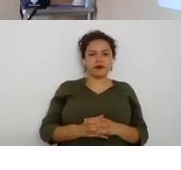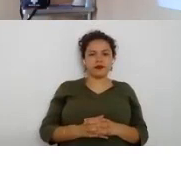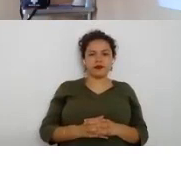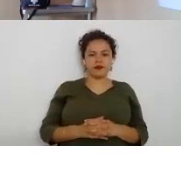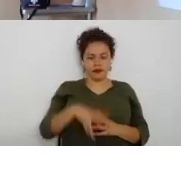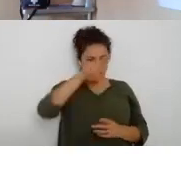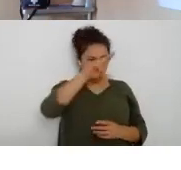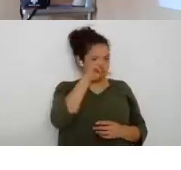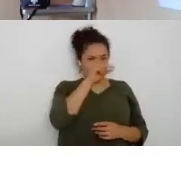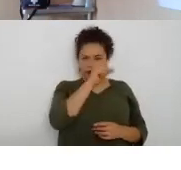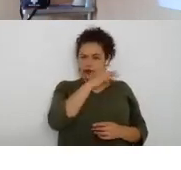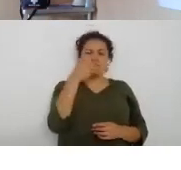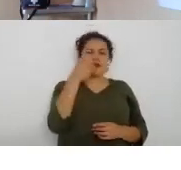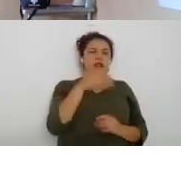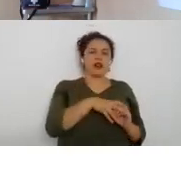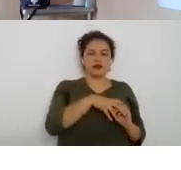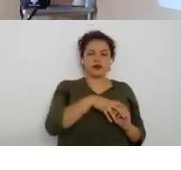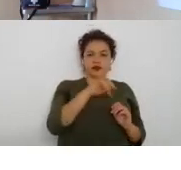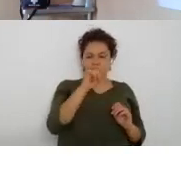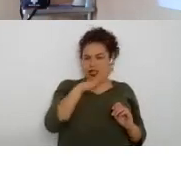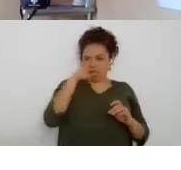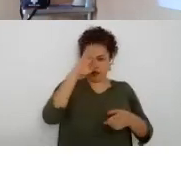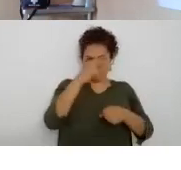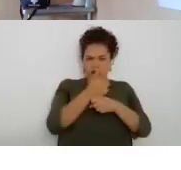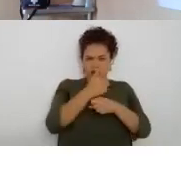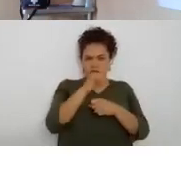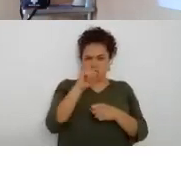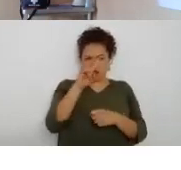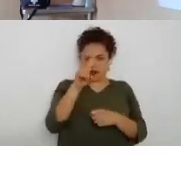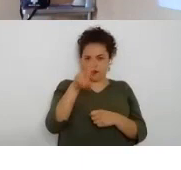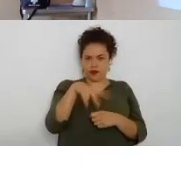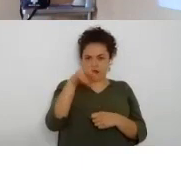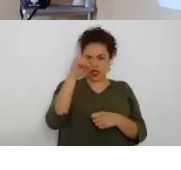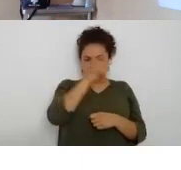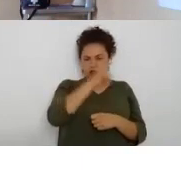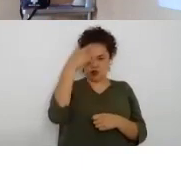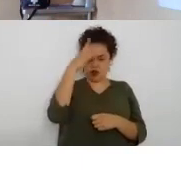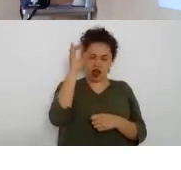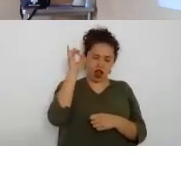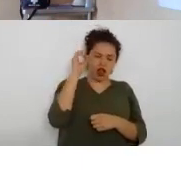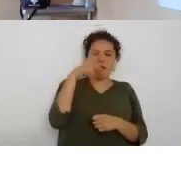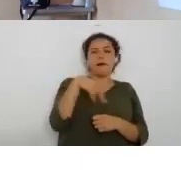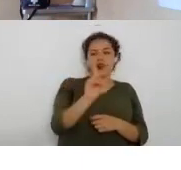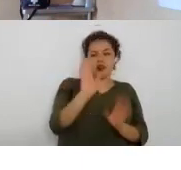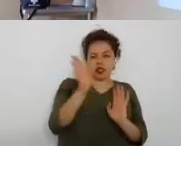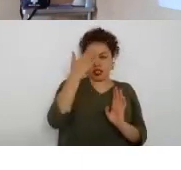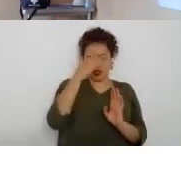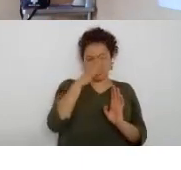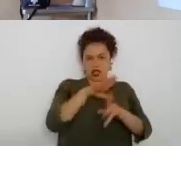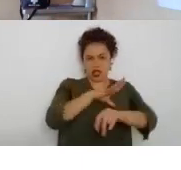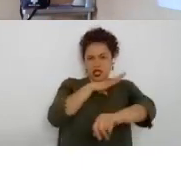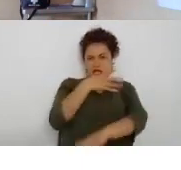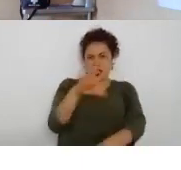No. Bien. Digo, sí tienes toda la razón, está muy complicado que te lo sepas, pero bueno, por lo menos así a grandes rasgos